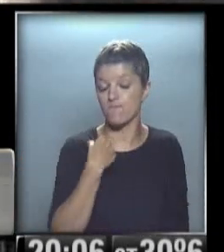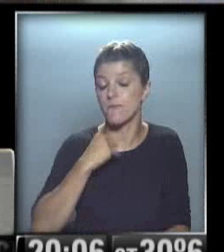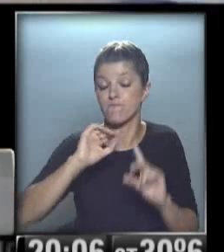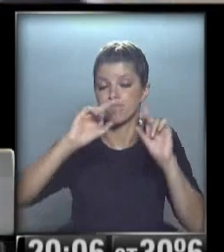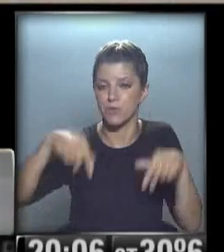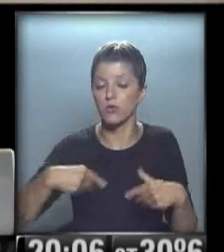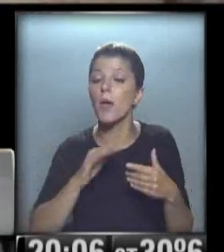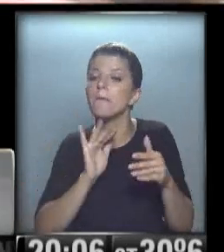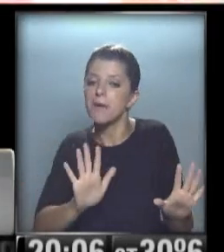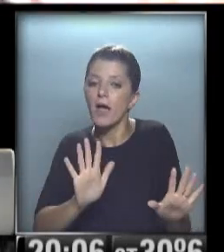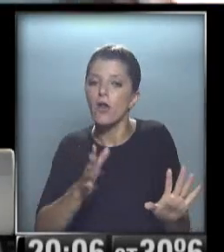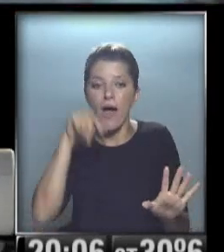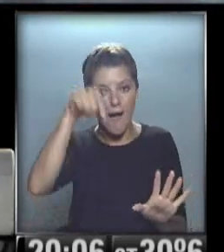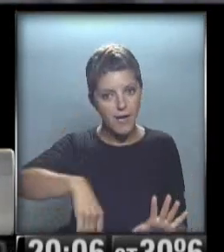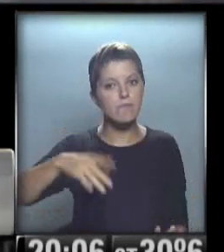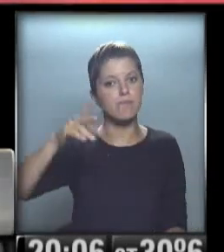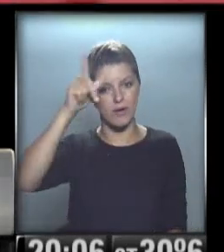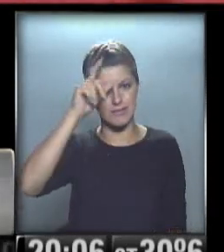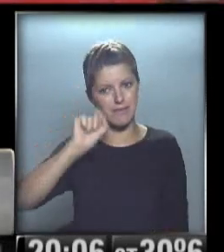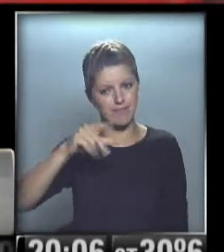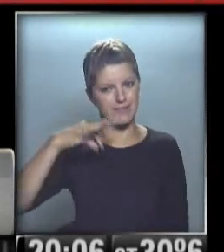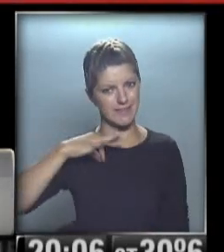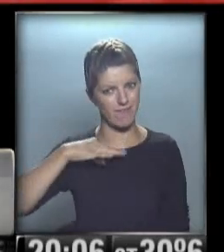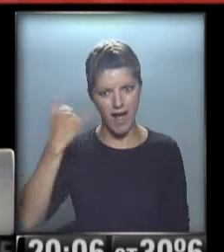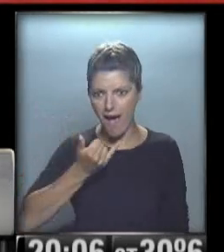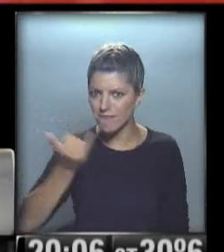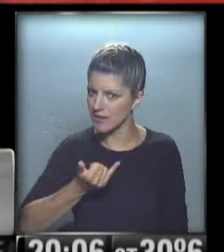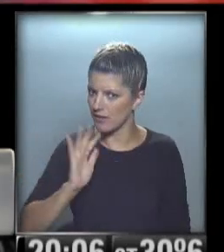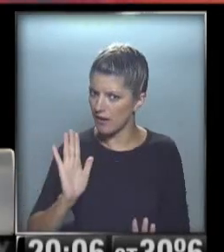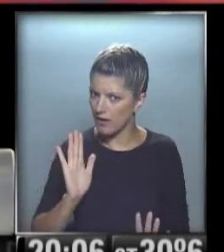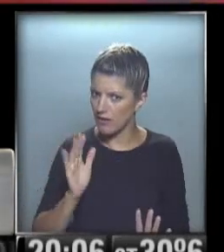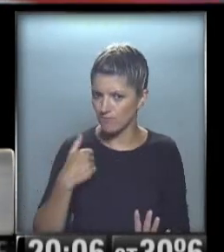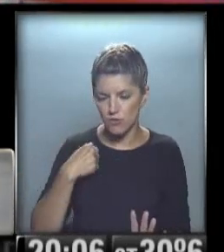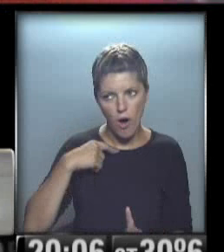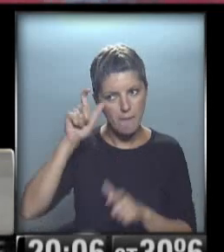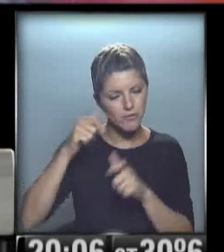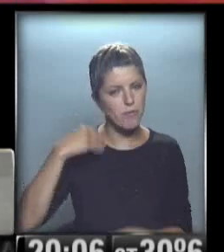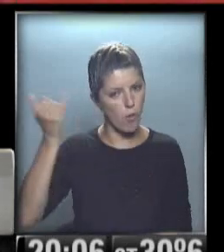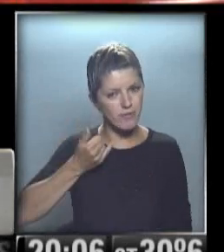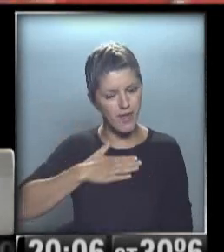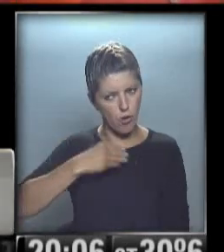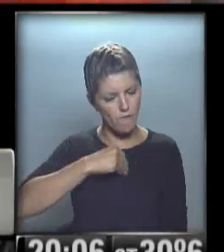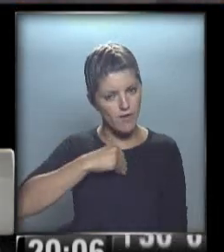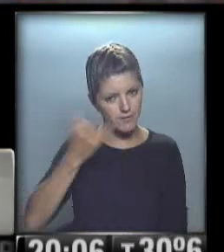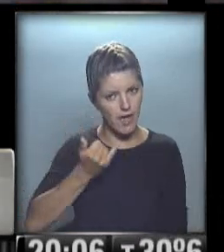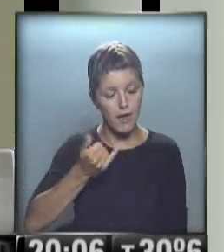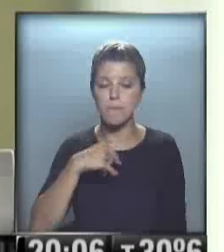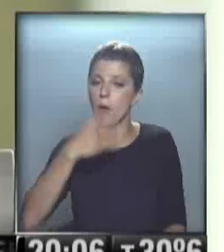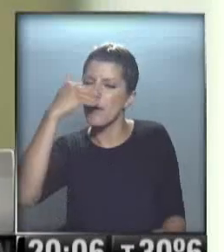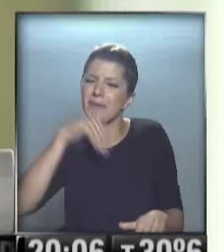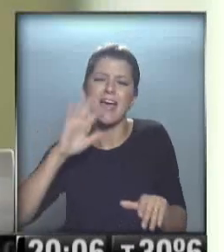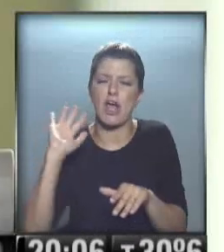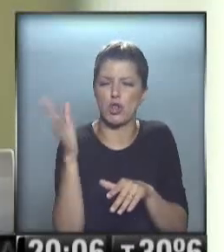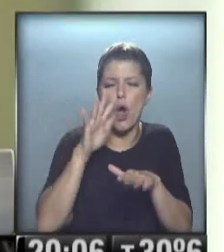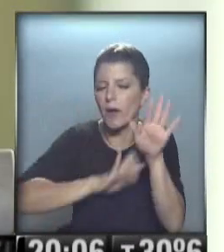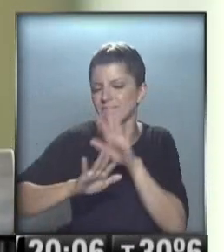pero allí había policías de civil y me lo dicen fuentes en las que yo creo y confío. Ahora, de allí a pensar que es toda una estructura armada, creo que sería un error. De la